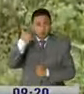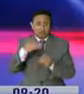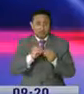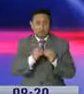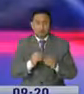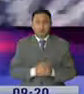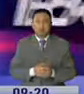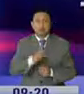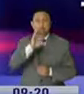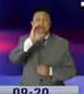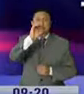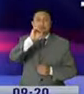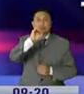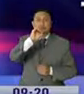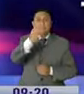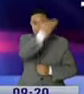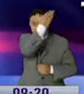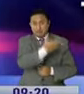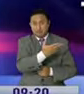teléfono